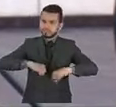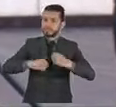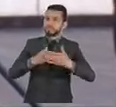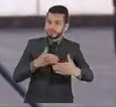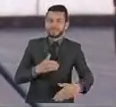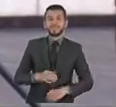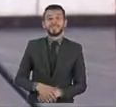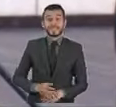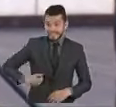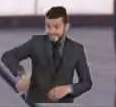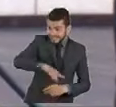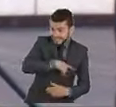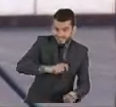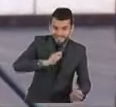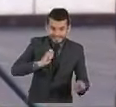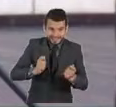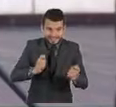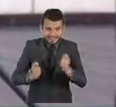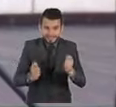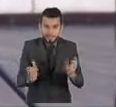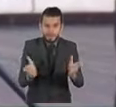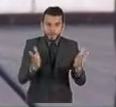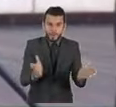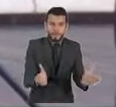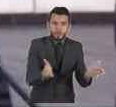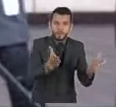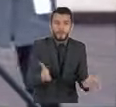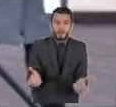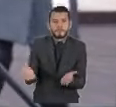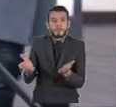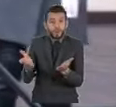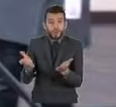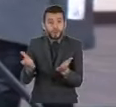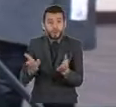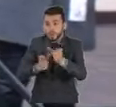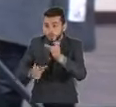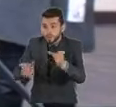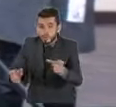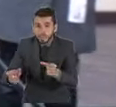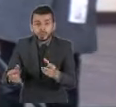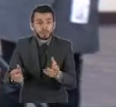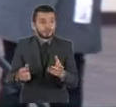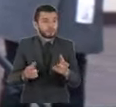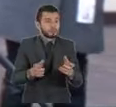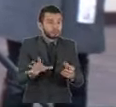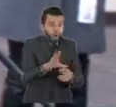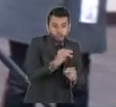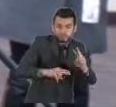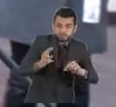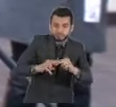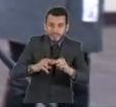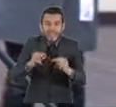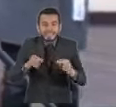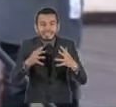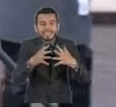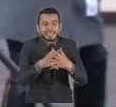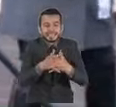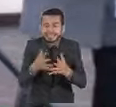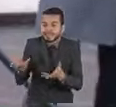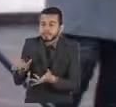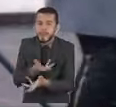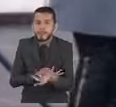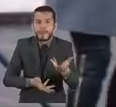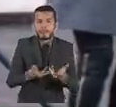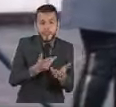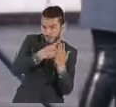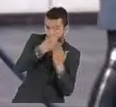del territorio involucren a la población, a los usuarios del territorio, en esa co-construcción de los